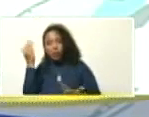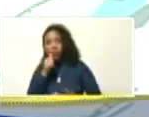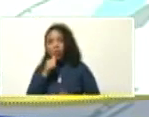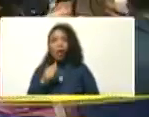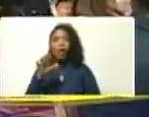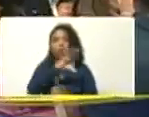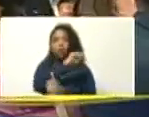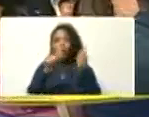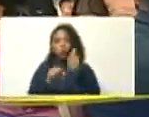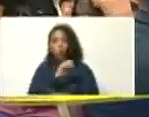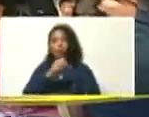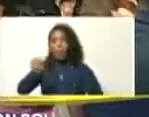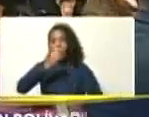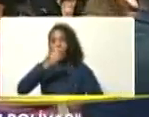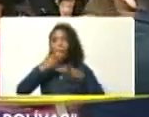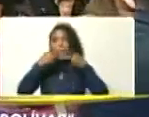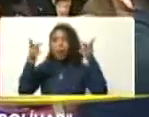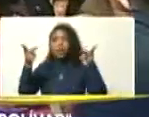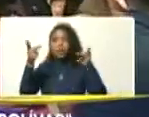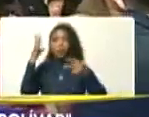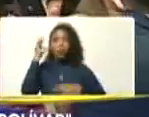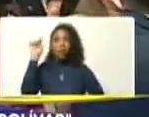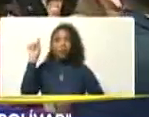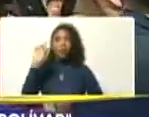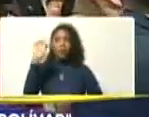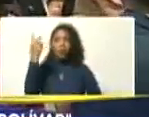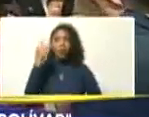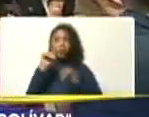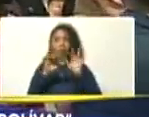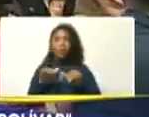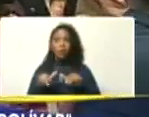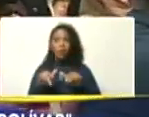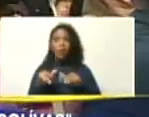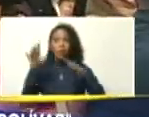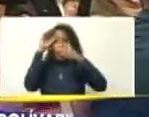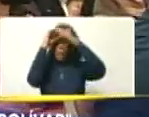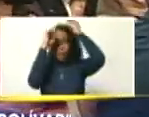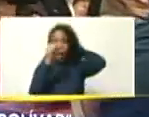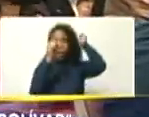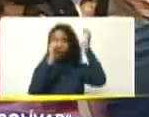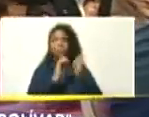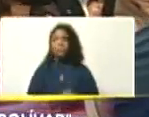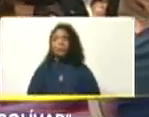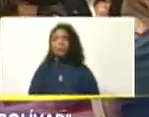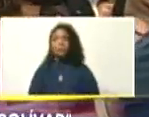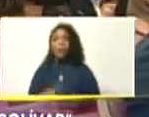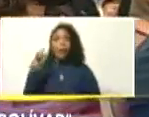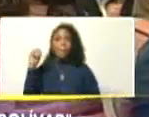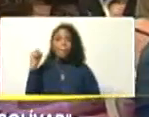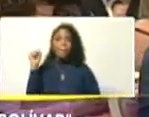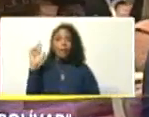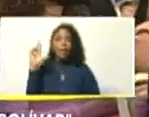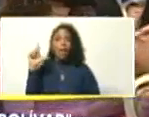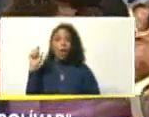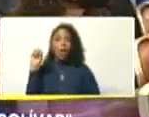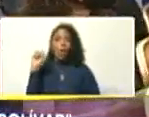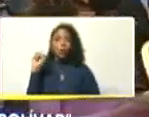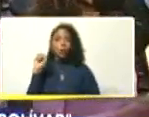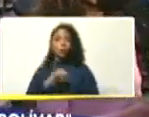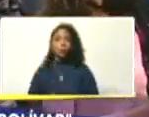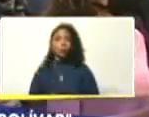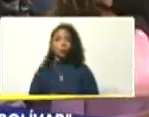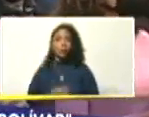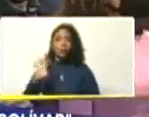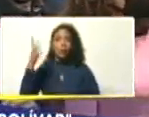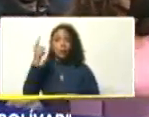prensa, Lismari López Ramón, segundo secretario de la embajada, Marlon Esteves Díaz,